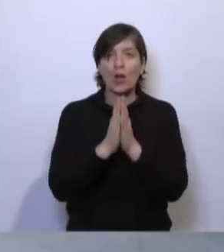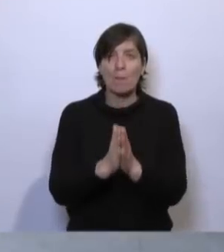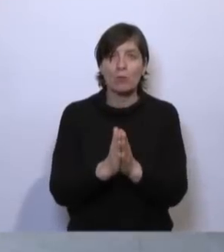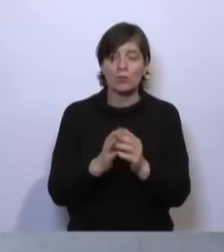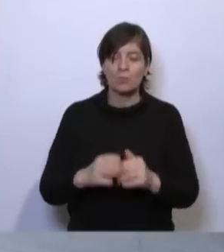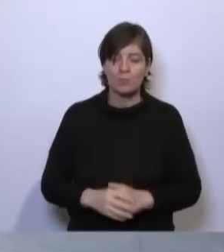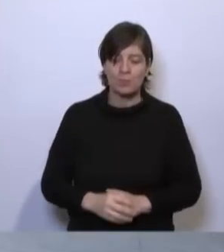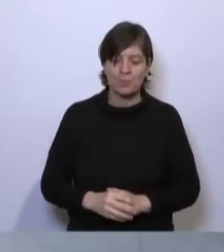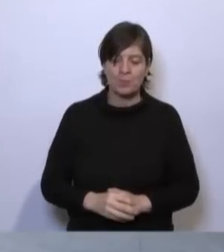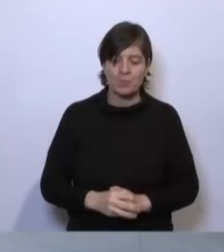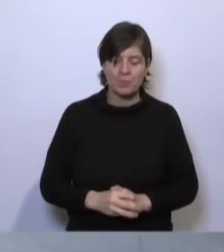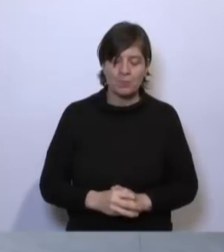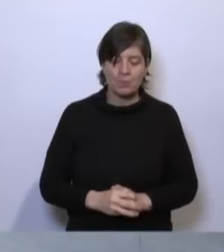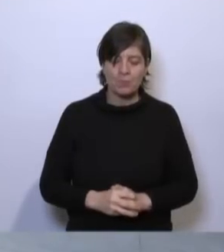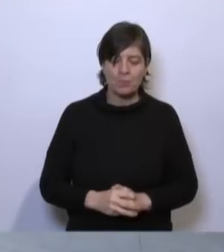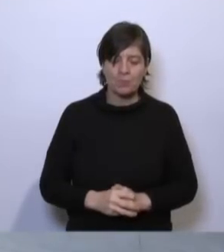Oremos.